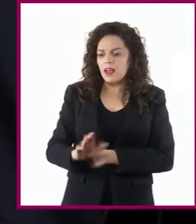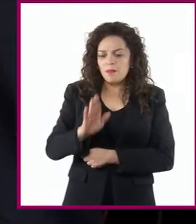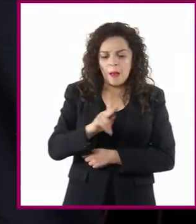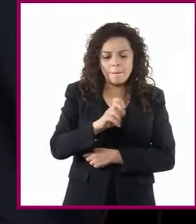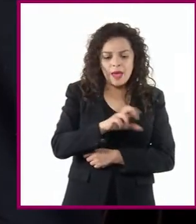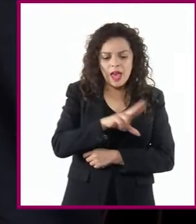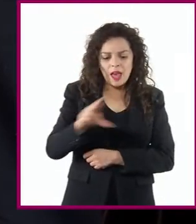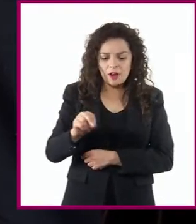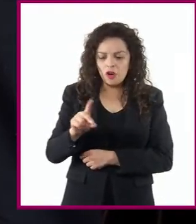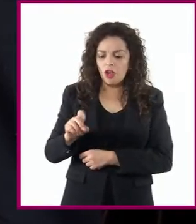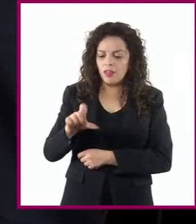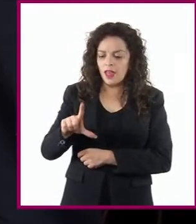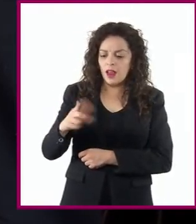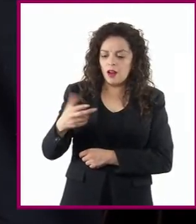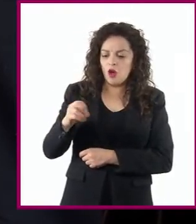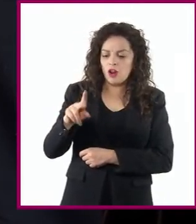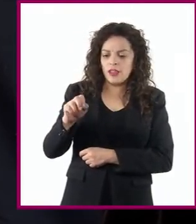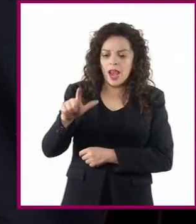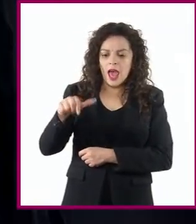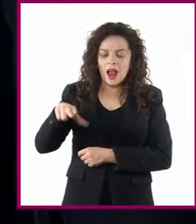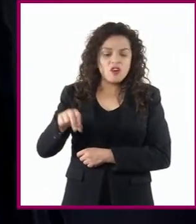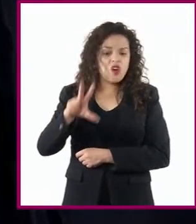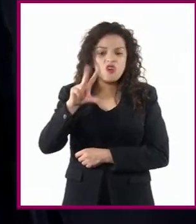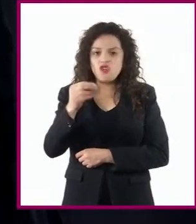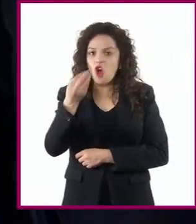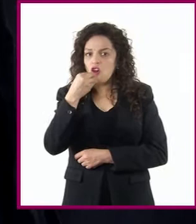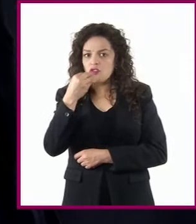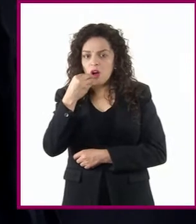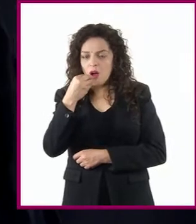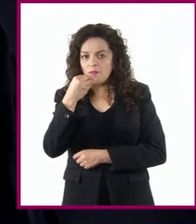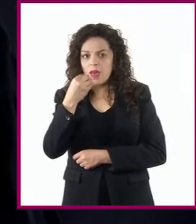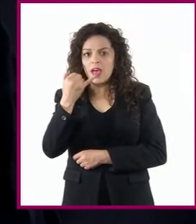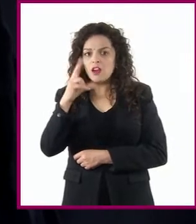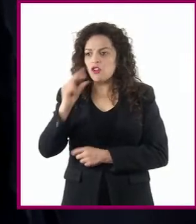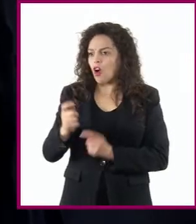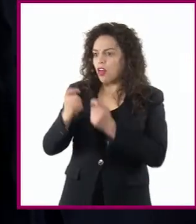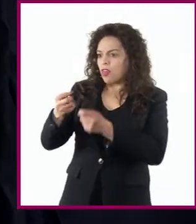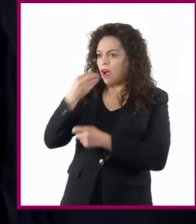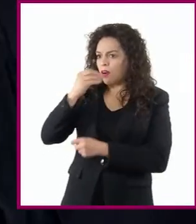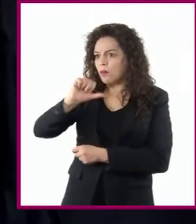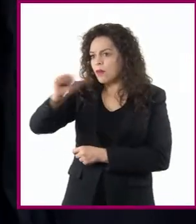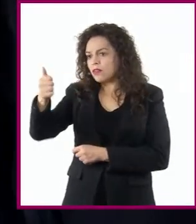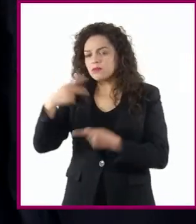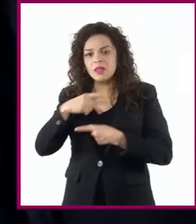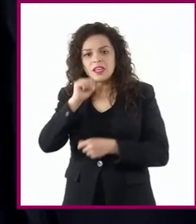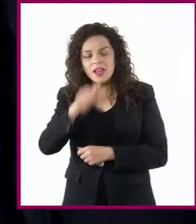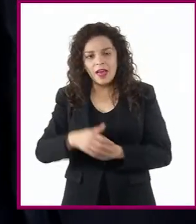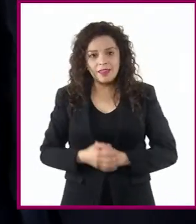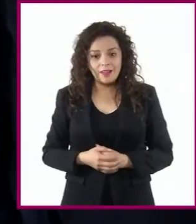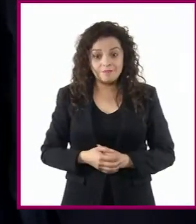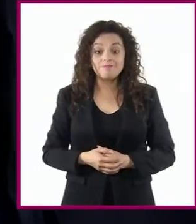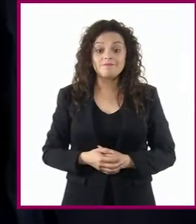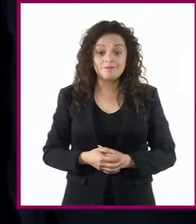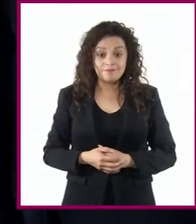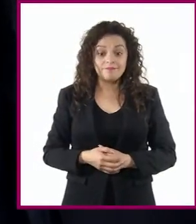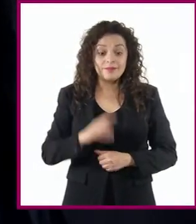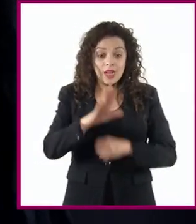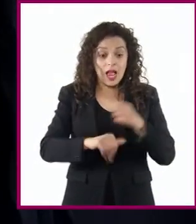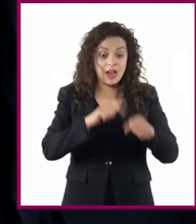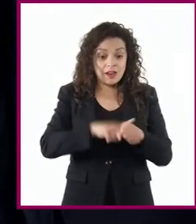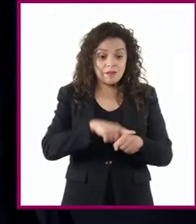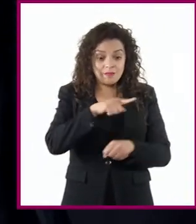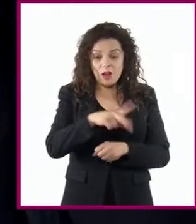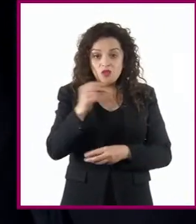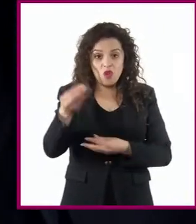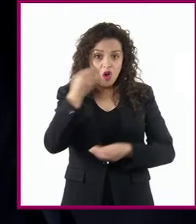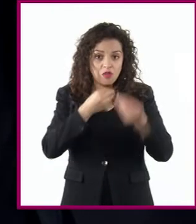del hortelano, que no come ni deja comer. El perro es un animal que no come las verduras del huerto de su amo, pero